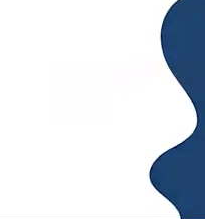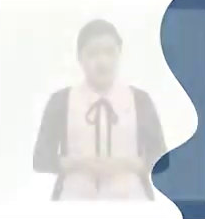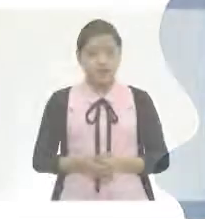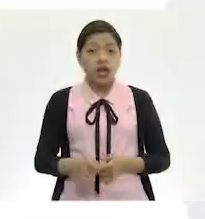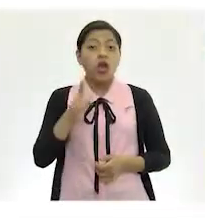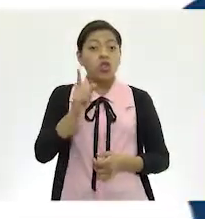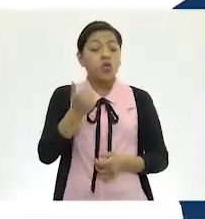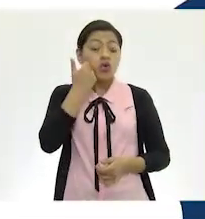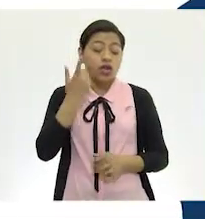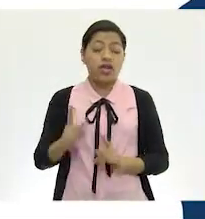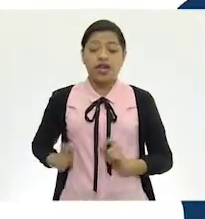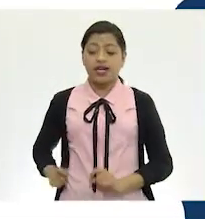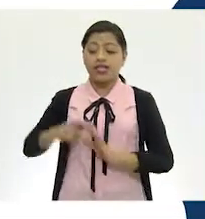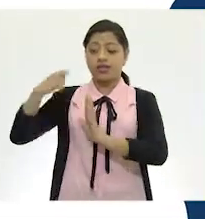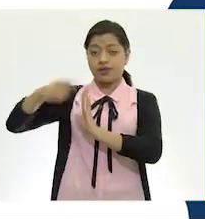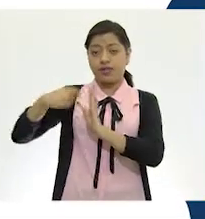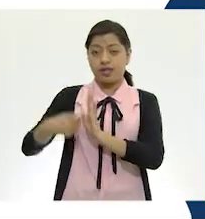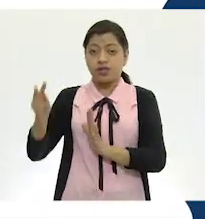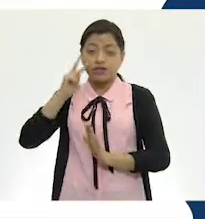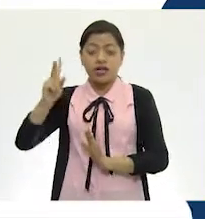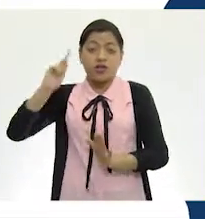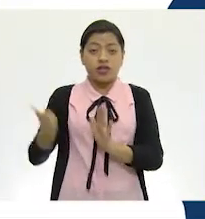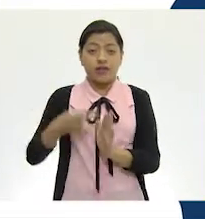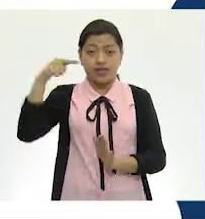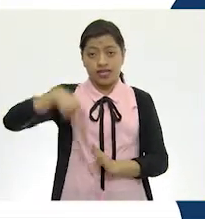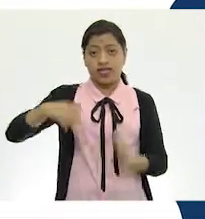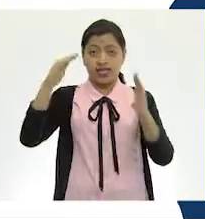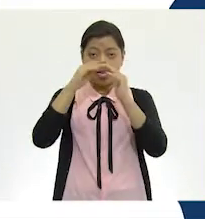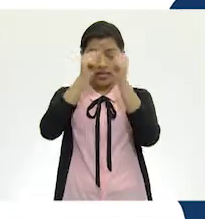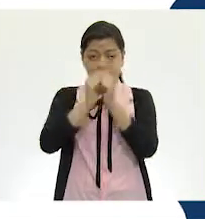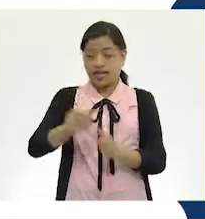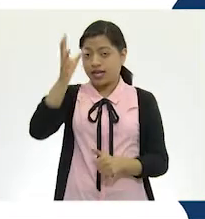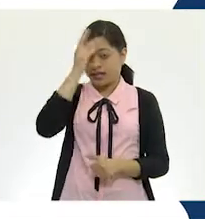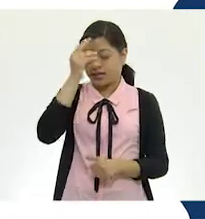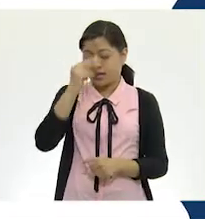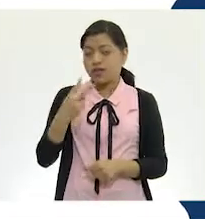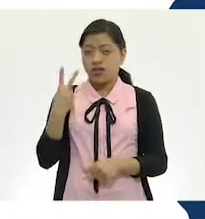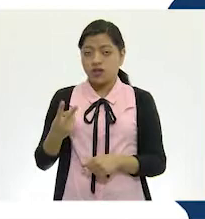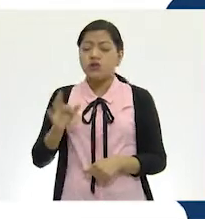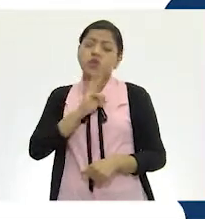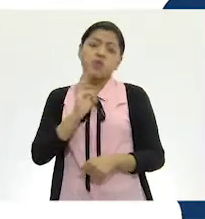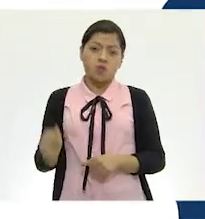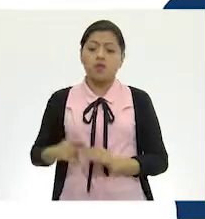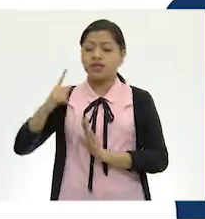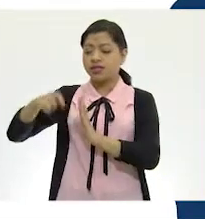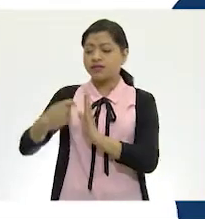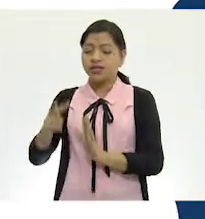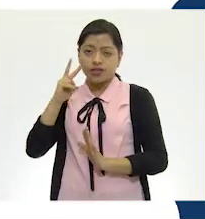Si quieres volver a ver los programas de Aprende en Casa, los puedes encontrar en la siguiente liga: